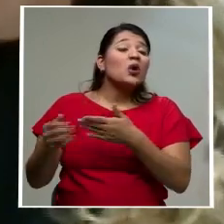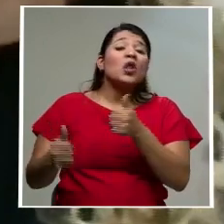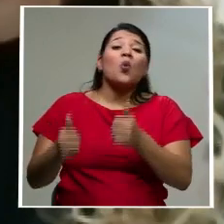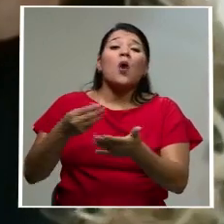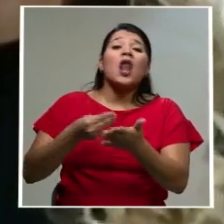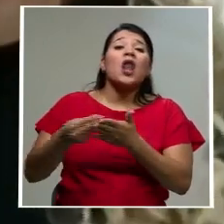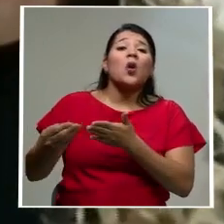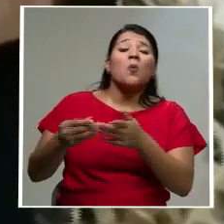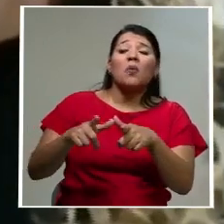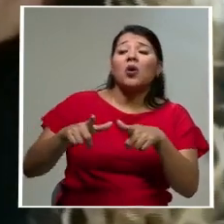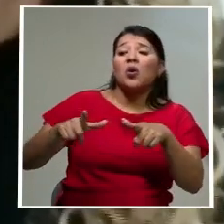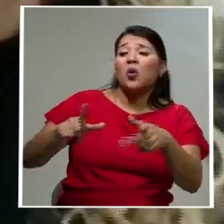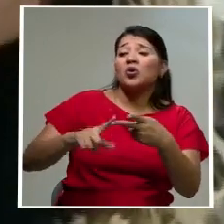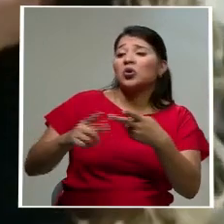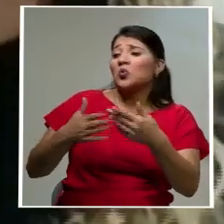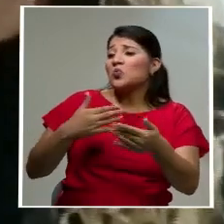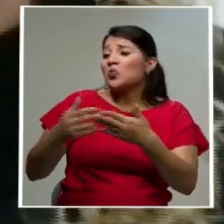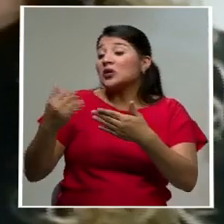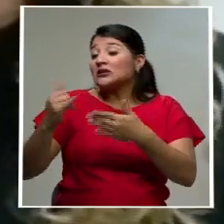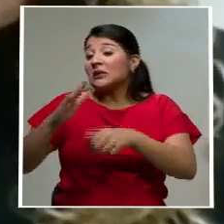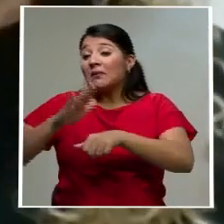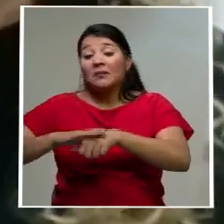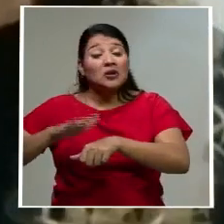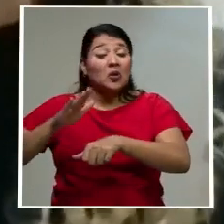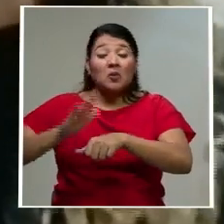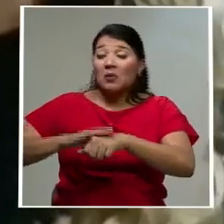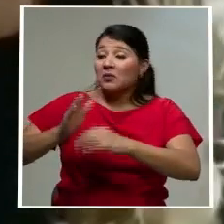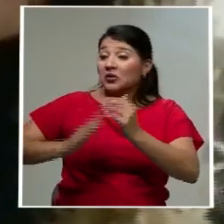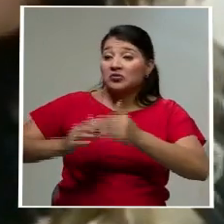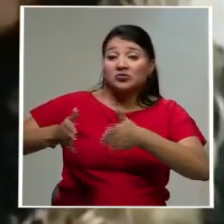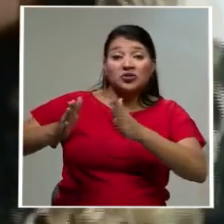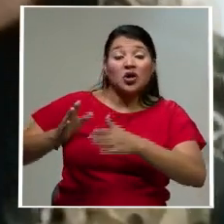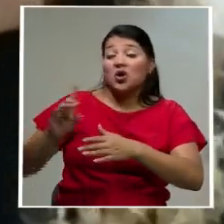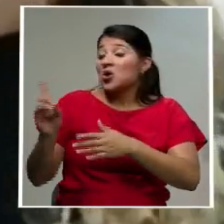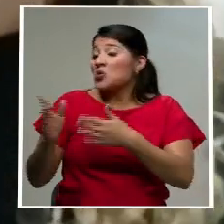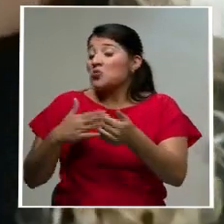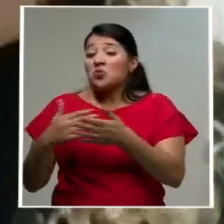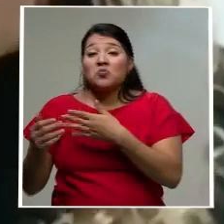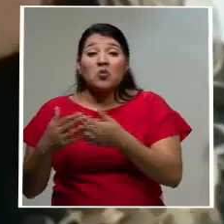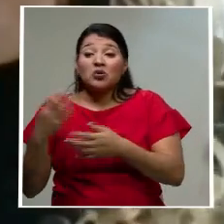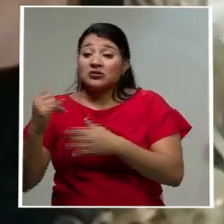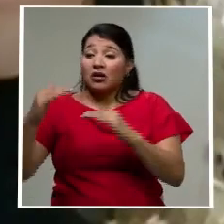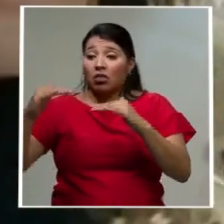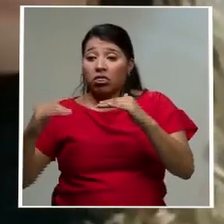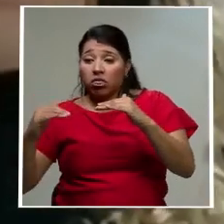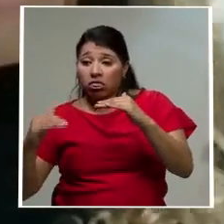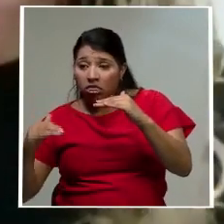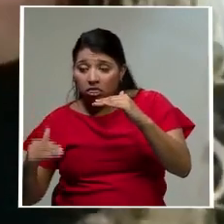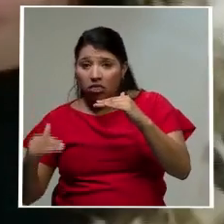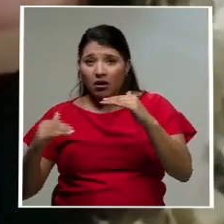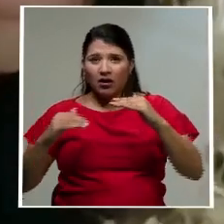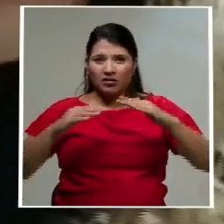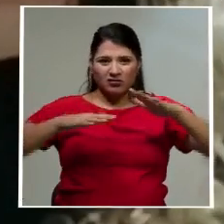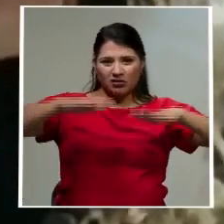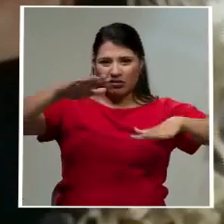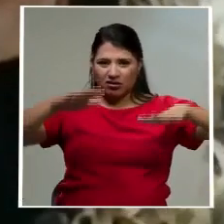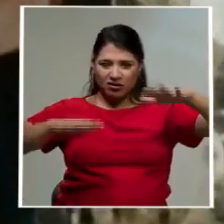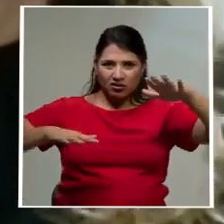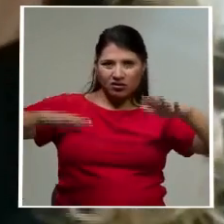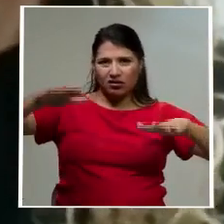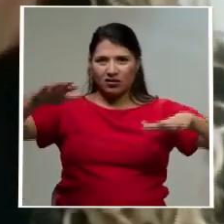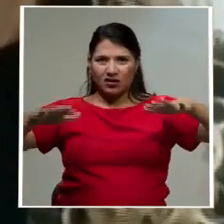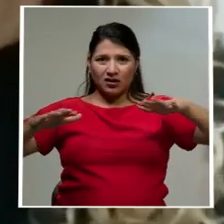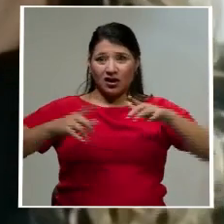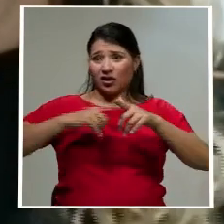si ambientalmente no procede la construcción ahí, no importa para ellos si tiene desniveles y después entonces por topografía